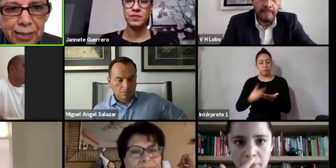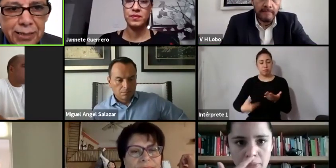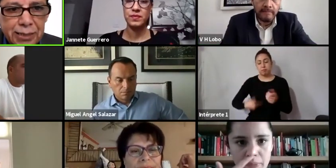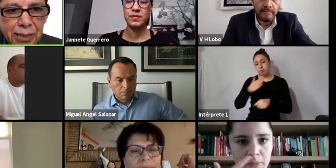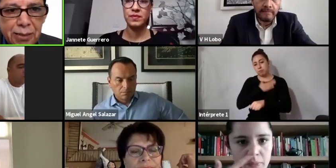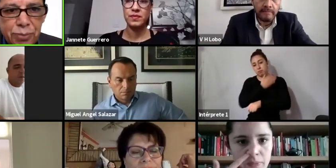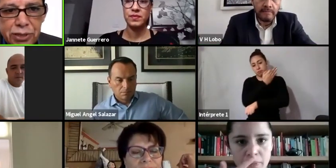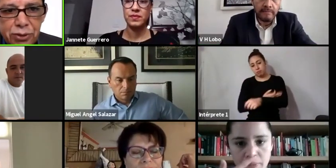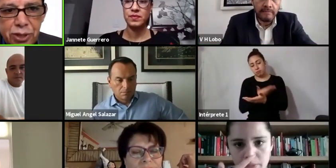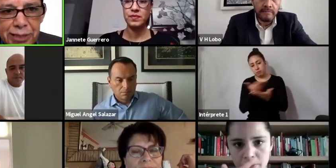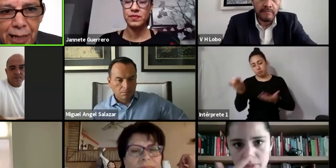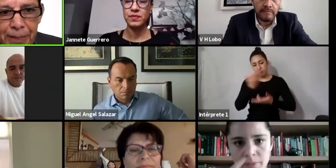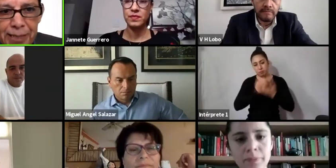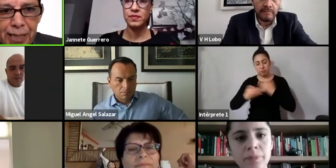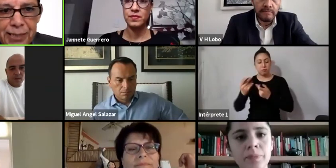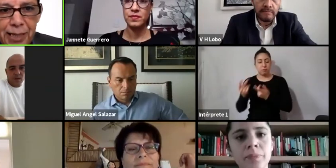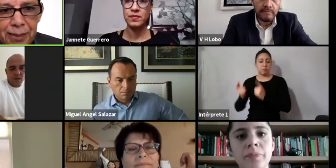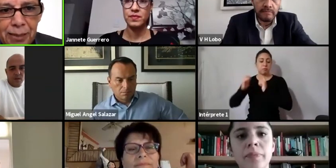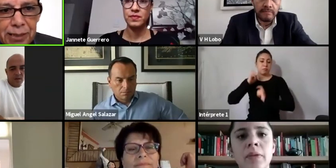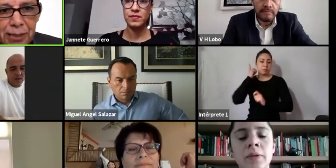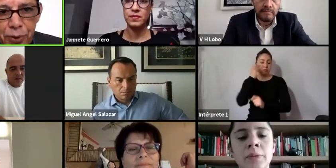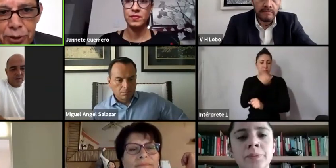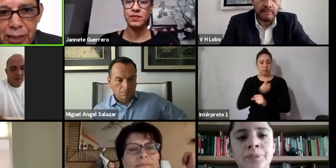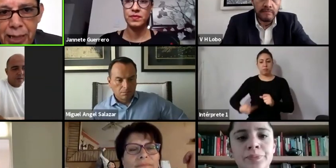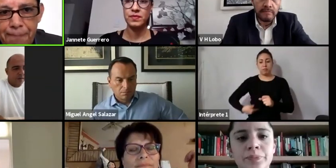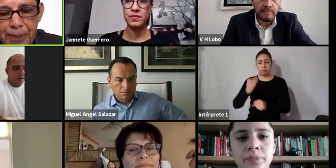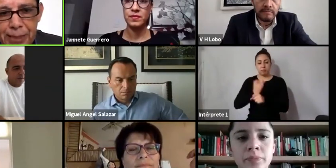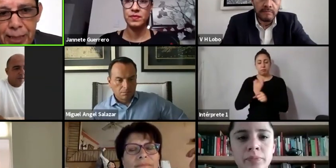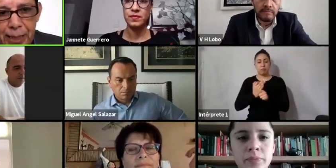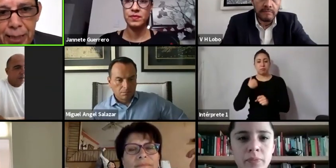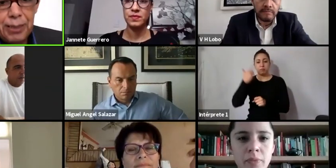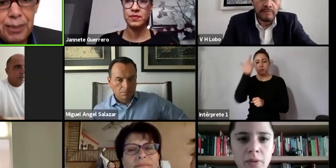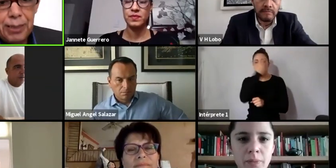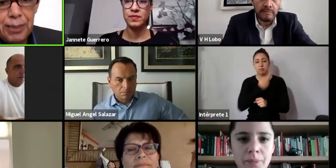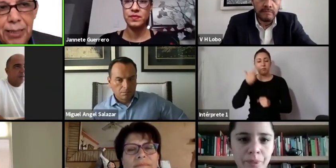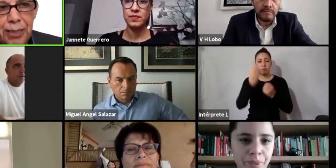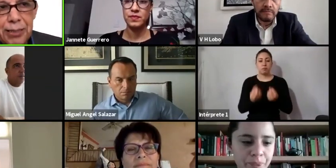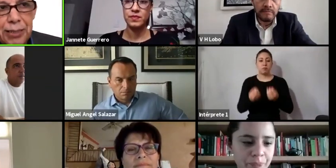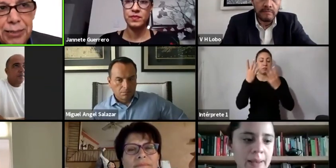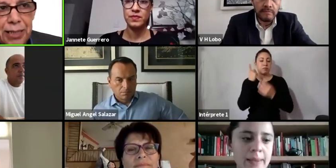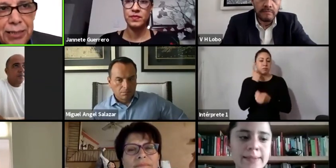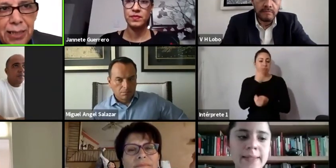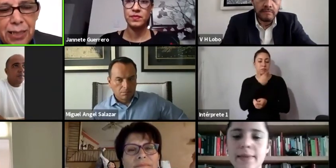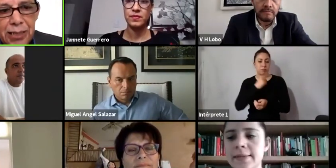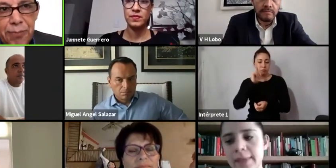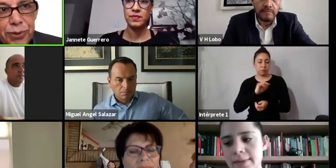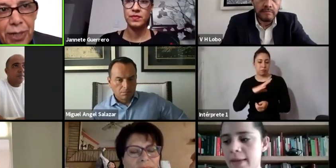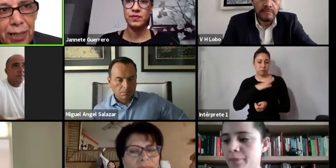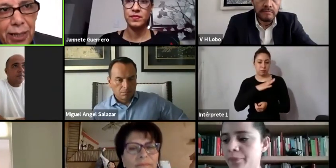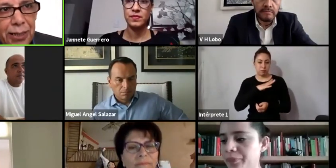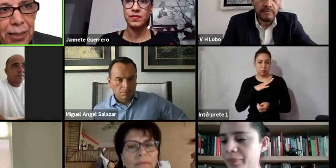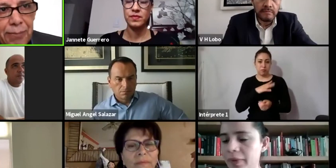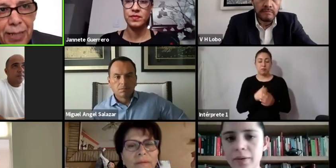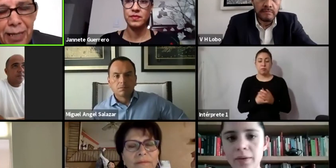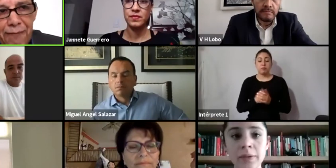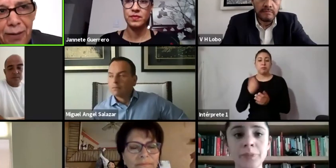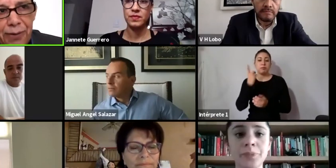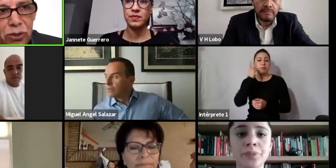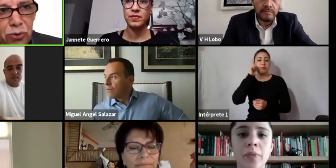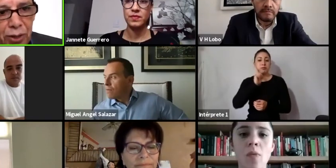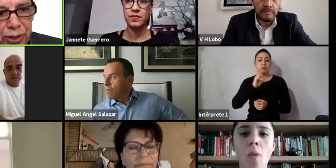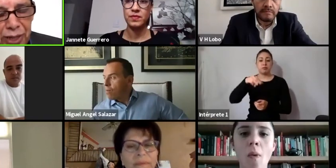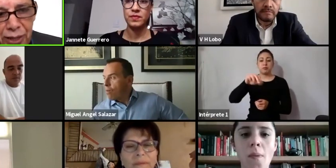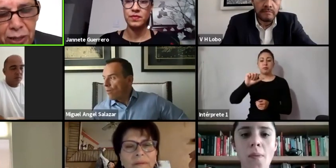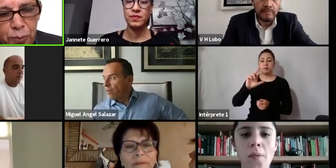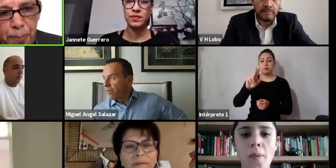muy buenas tardes. Por instrucciones de la presidencia, se procede a pasar lista de asistencia. Diputada Marta